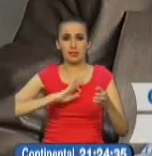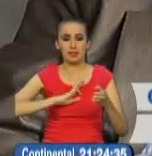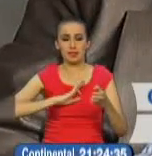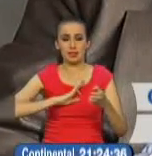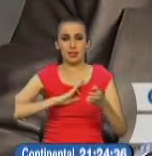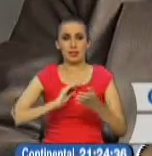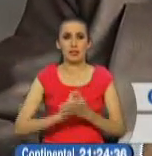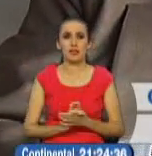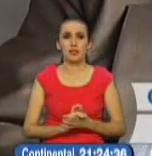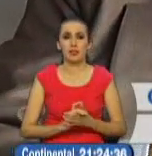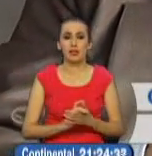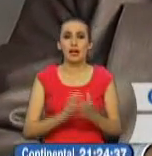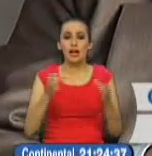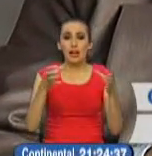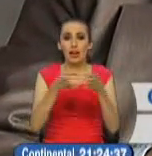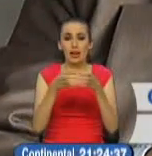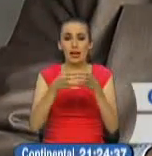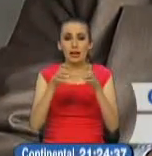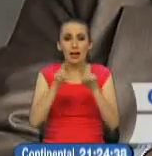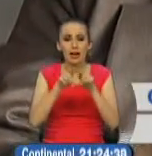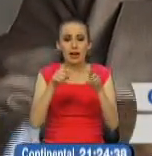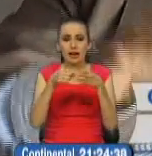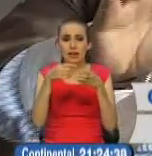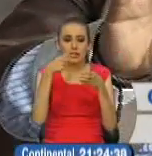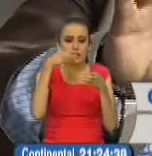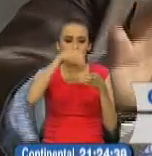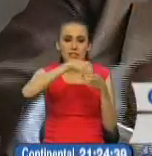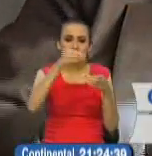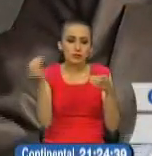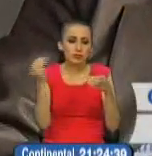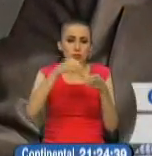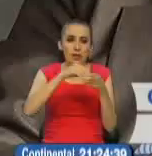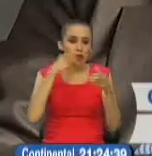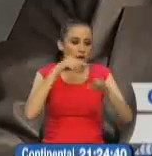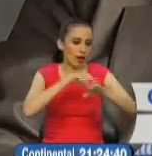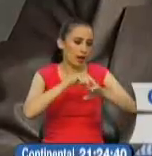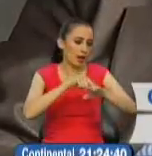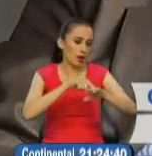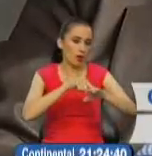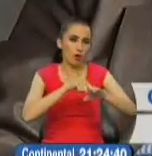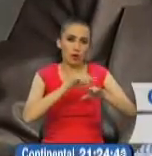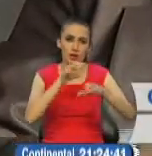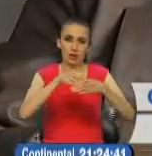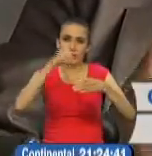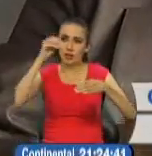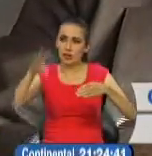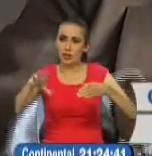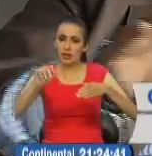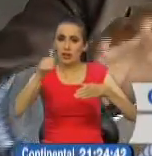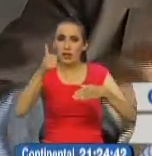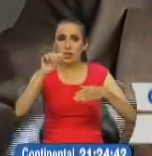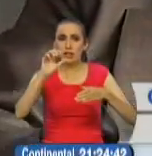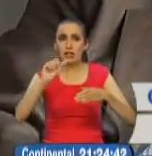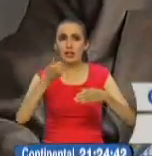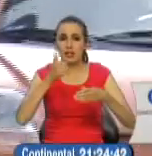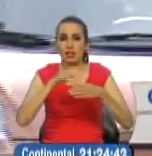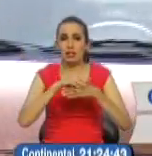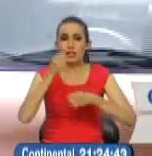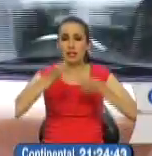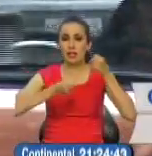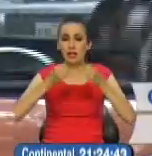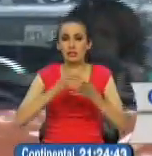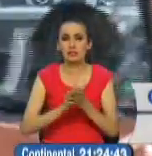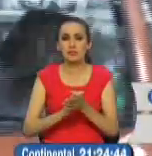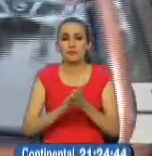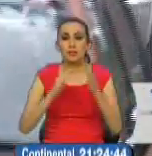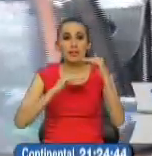visión empresarial. La caja común nos permite decir que a tal hora no se necesita sacar a la vía 10 vehículos, sino solo 5. Aspecto